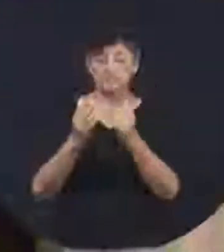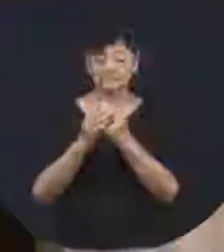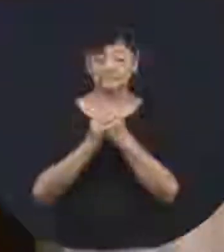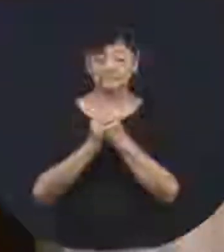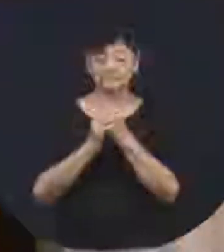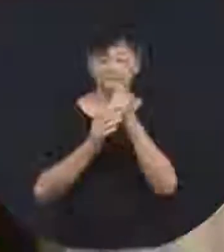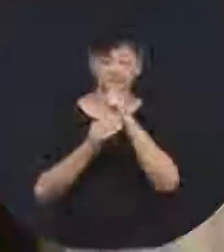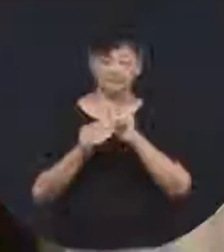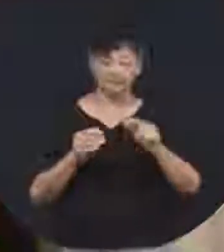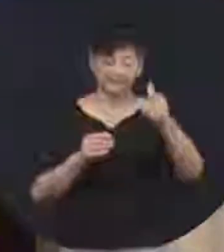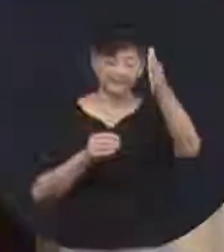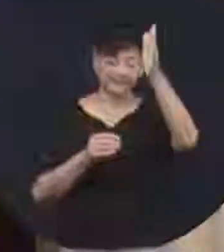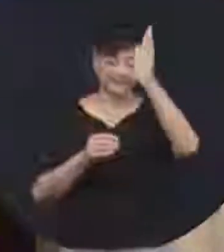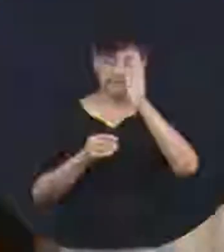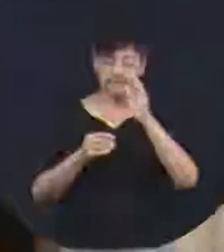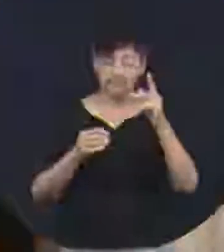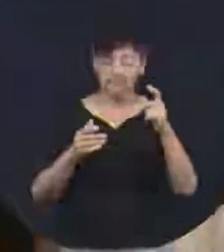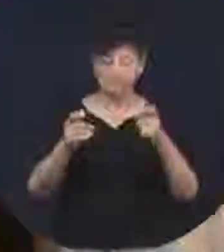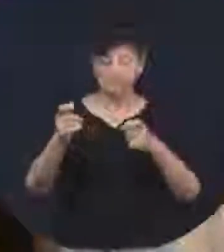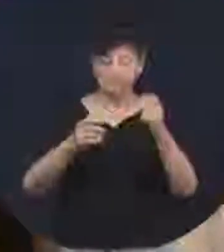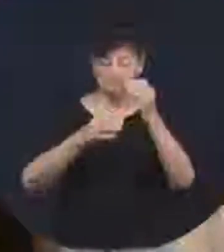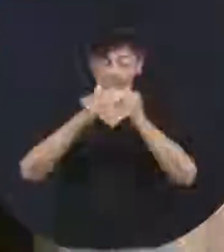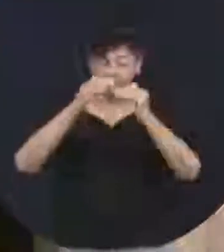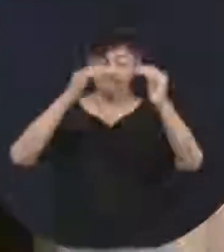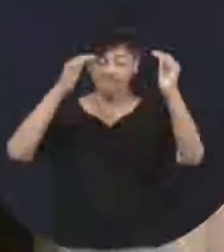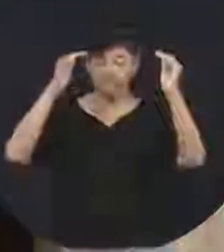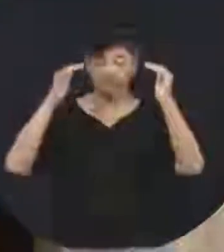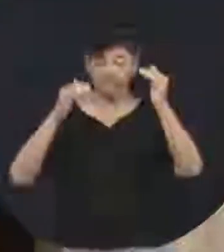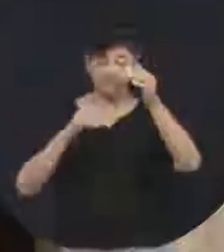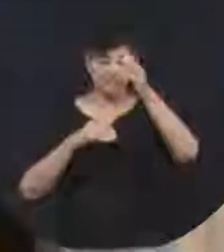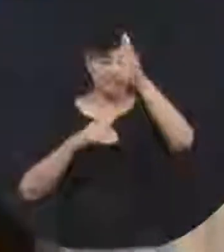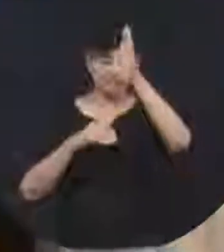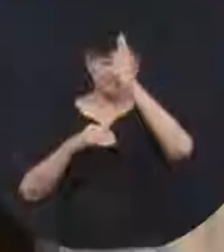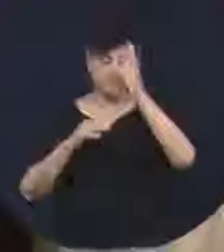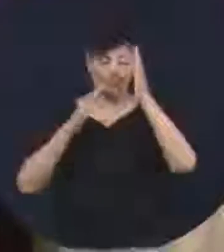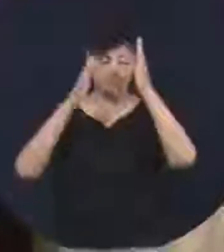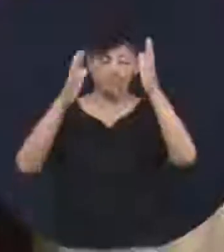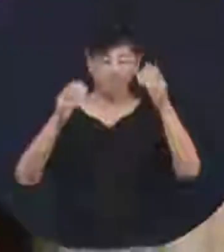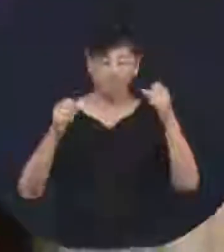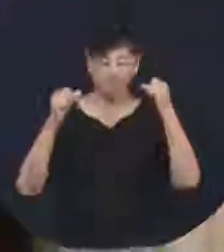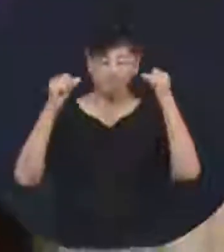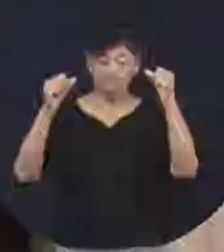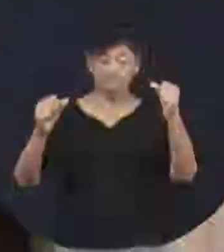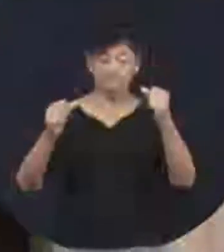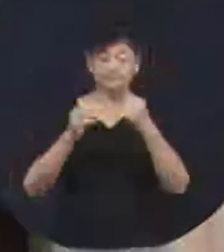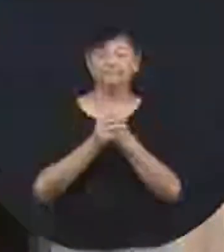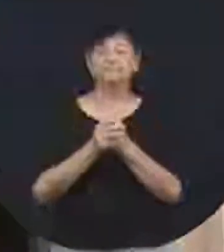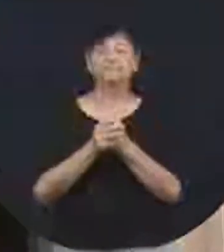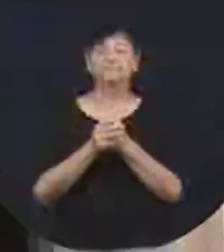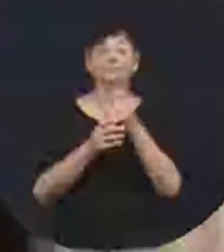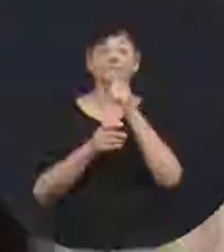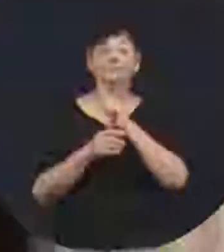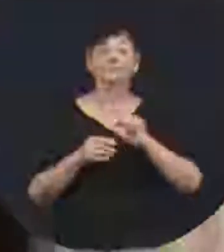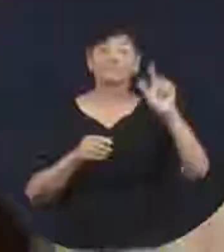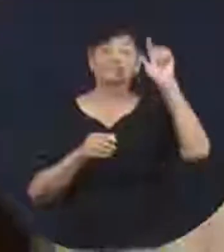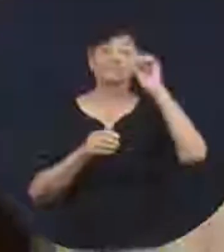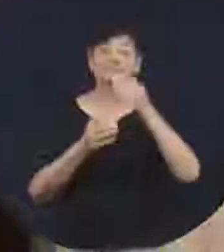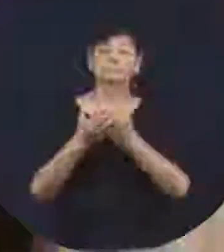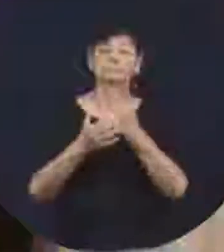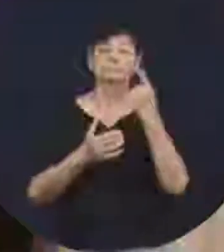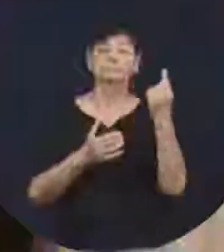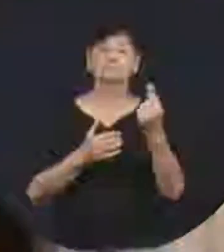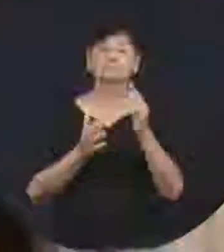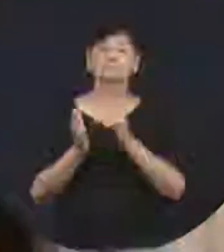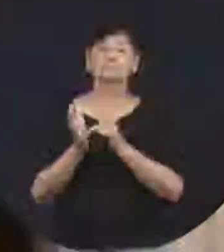gracias, Señor Señor Dios, Dios Rey Rey Celestial, Celestial, Dios Dios Padre Padre Todopoderoso, Todopoderoso, Señor Señor Hijo Hijo